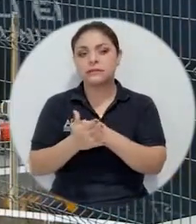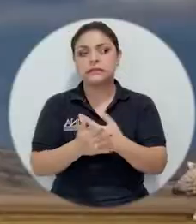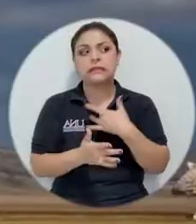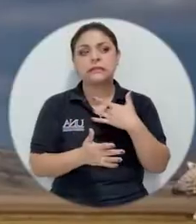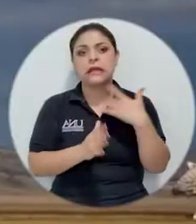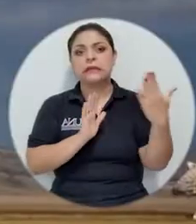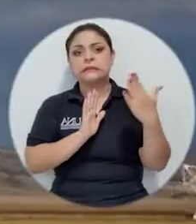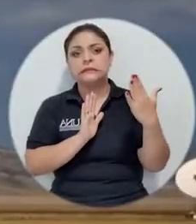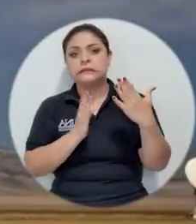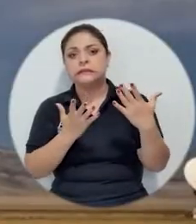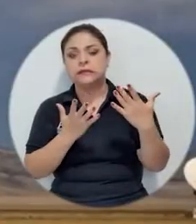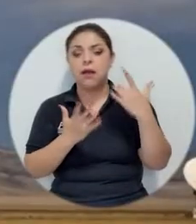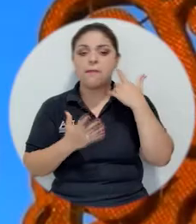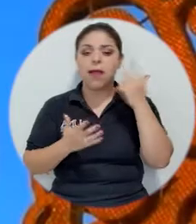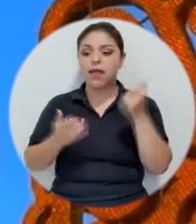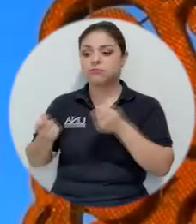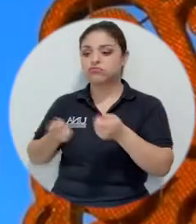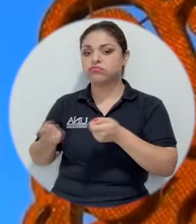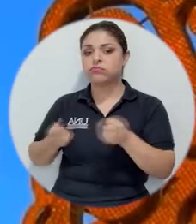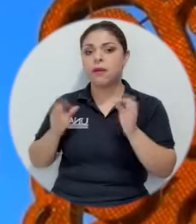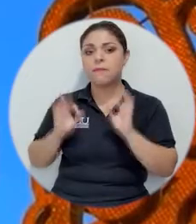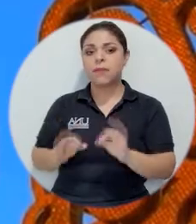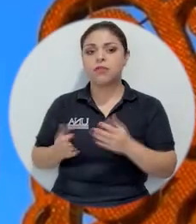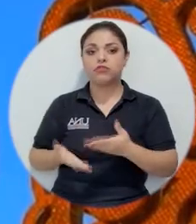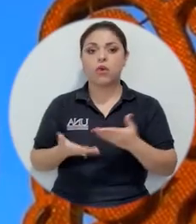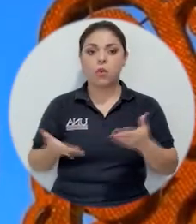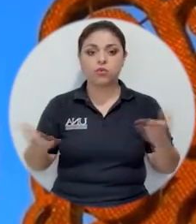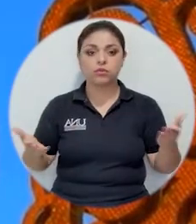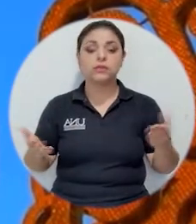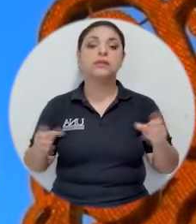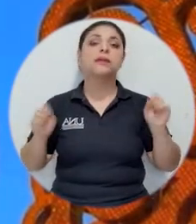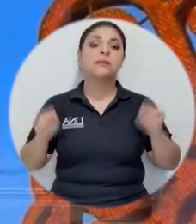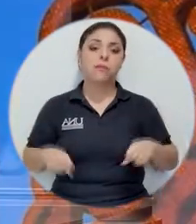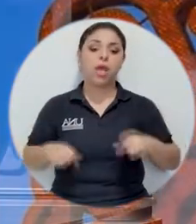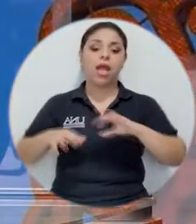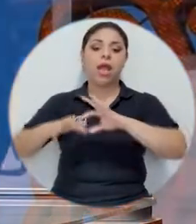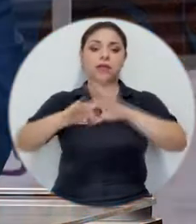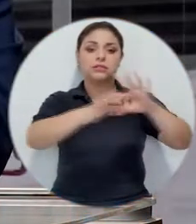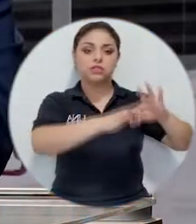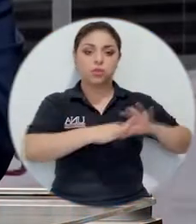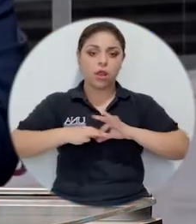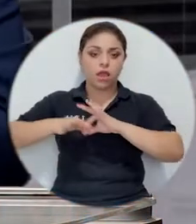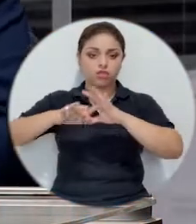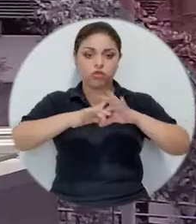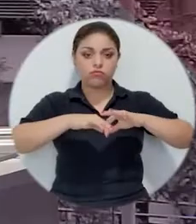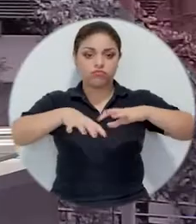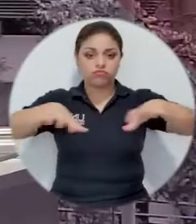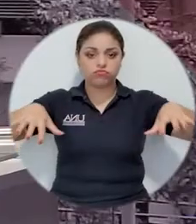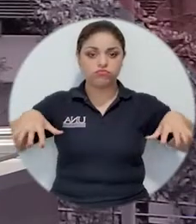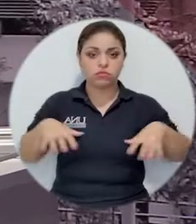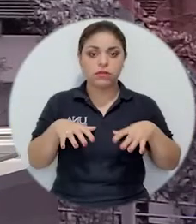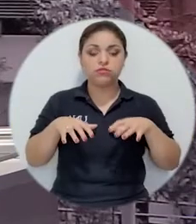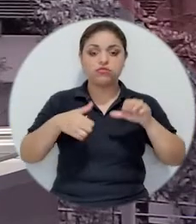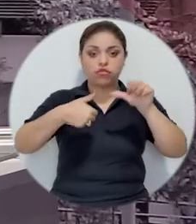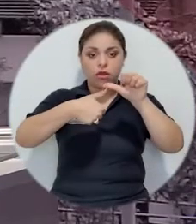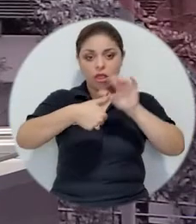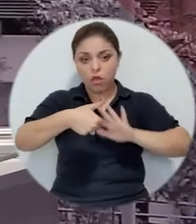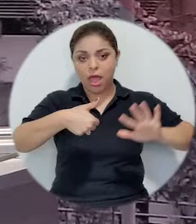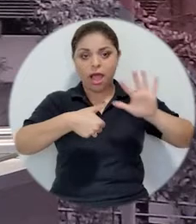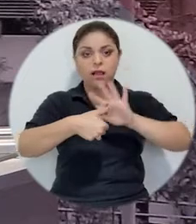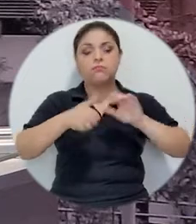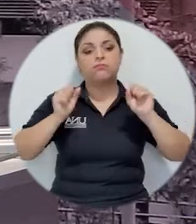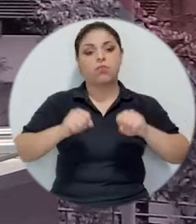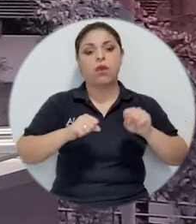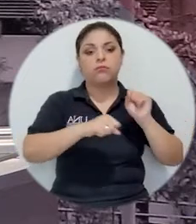recursos y para que pueda tener una buena estrategia de articulación con los socios regionales para poder atender esos flagelos. A